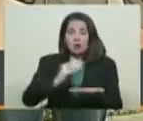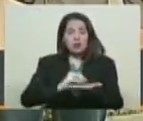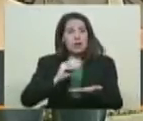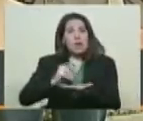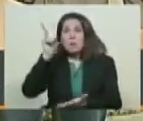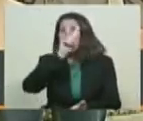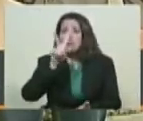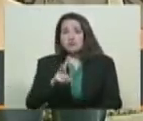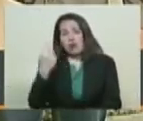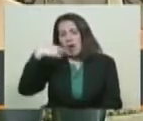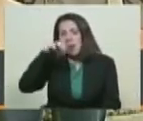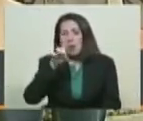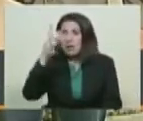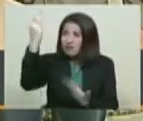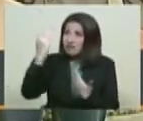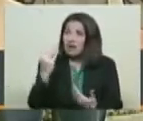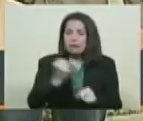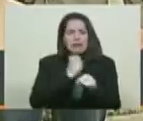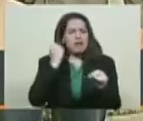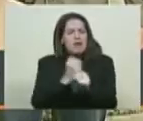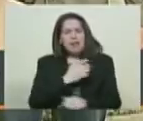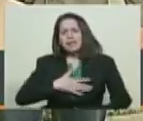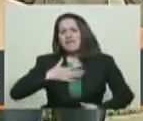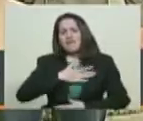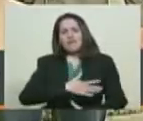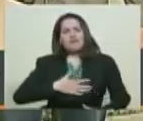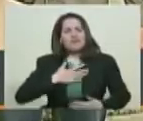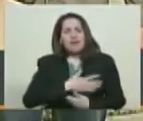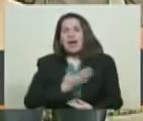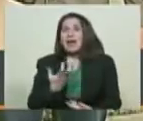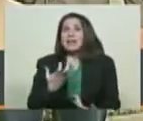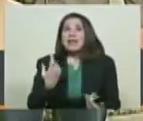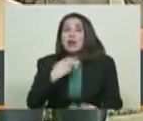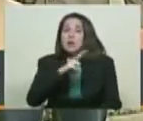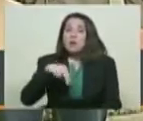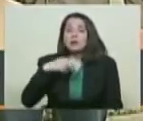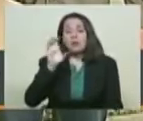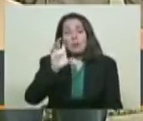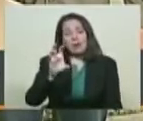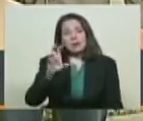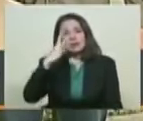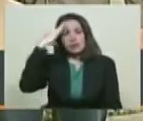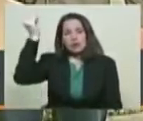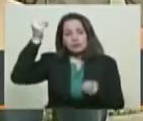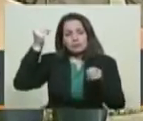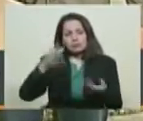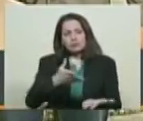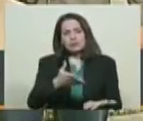única. Vengan a trabajar y a disfrutar de esta tierra, que es la tierra bendita por Dios, Venezuela.